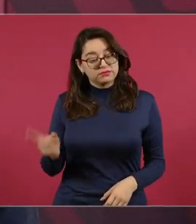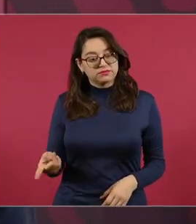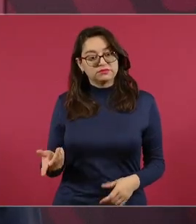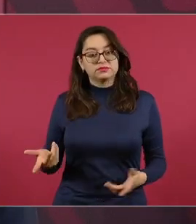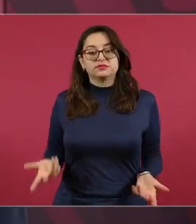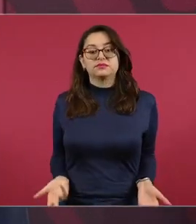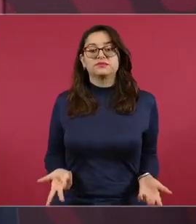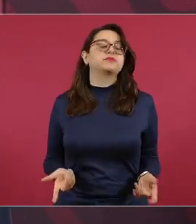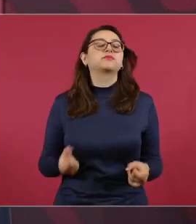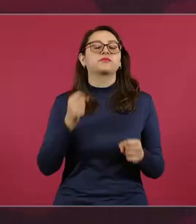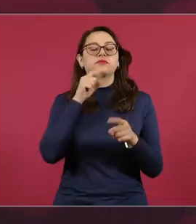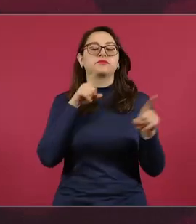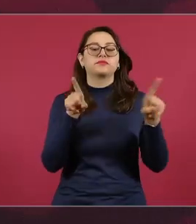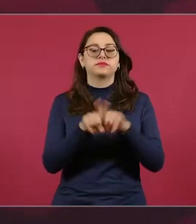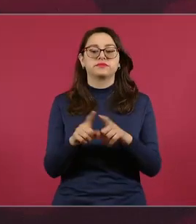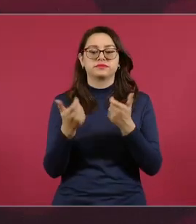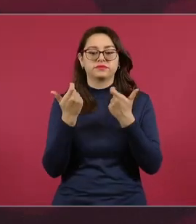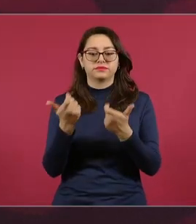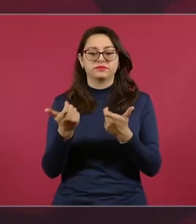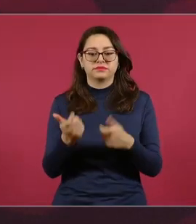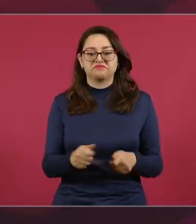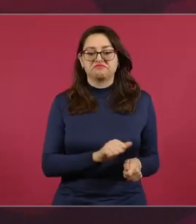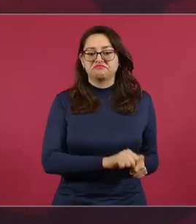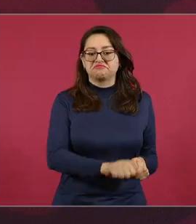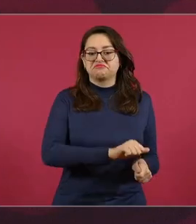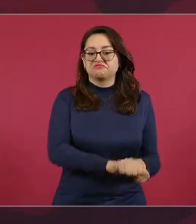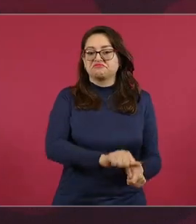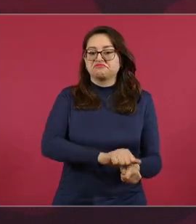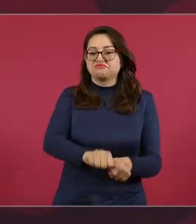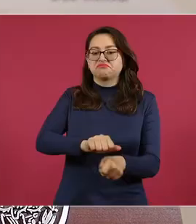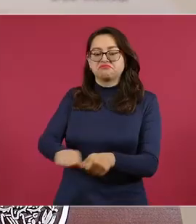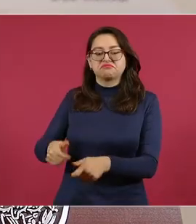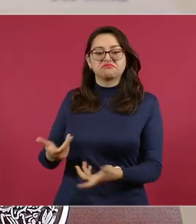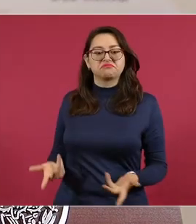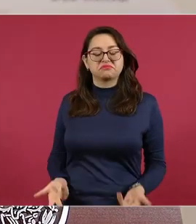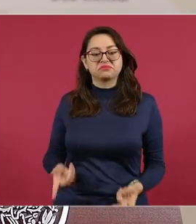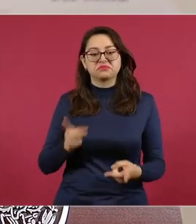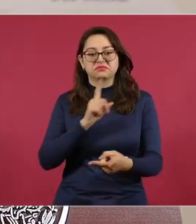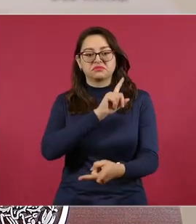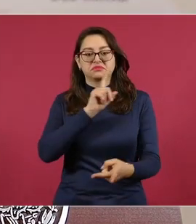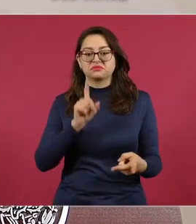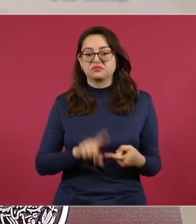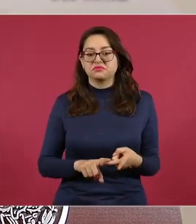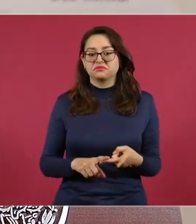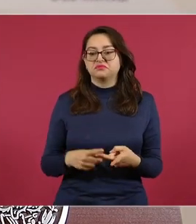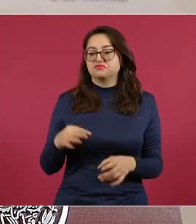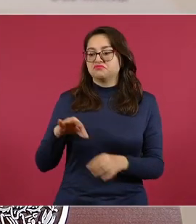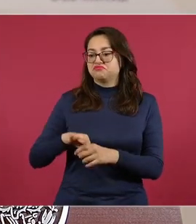¿Repartir dinero? ¿Comprar votos? Si